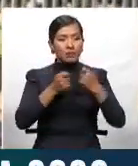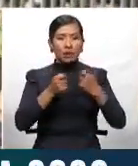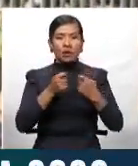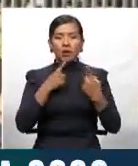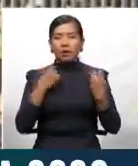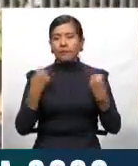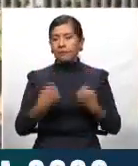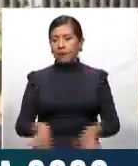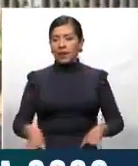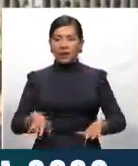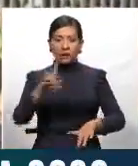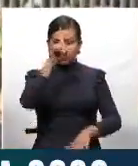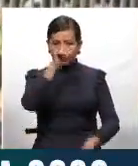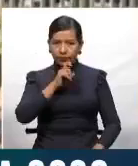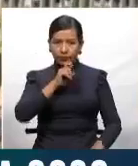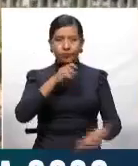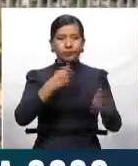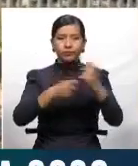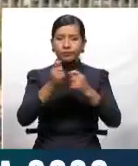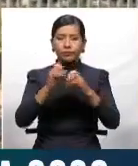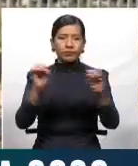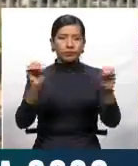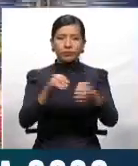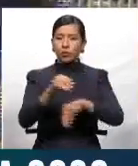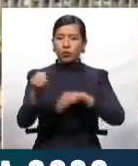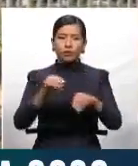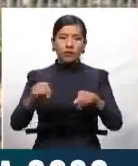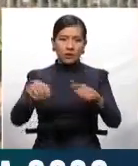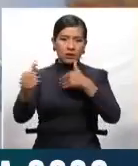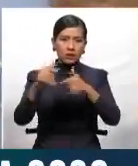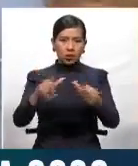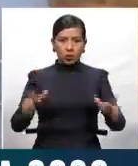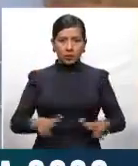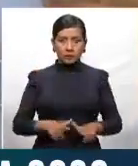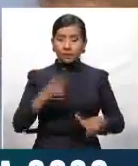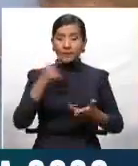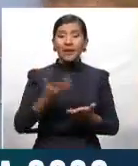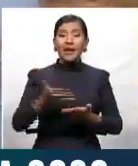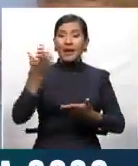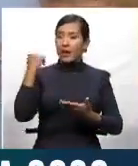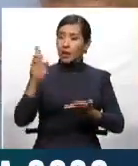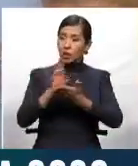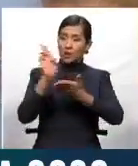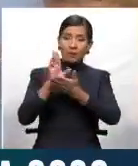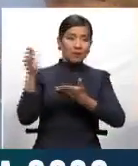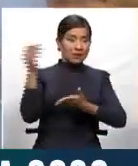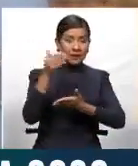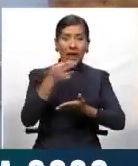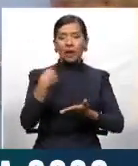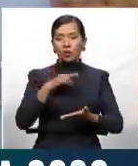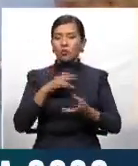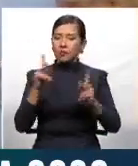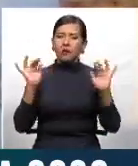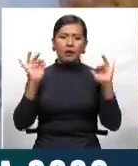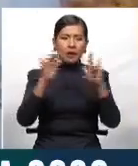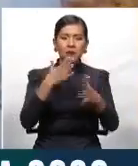diferentes negocios que se encuentran en inmediaciones de este lugar. Había nomás cuando había clases, había nomás